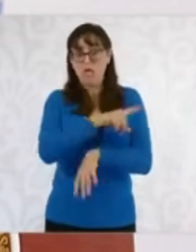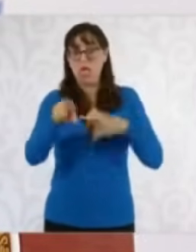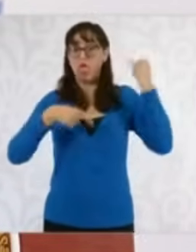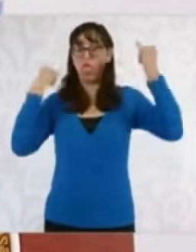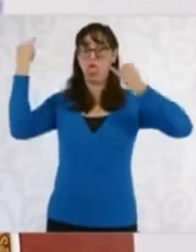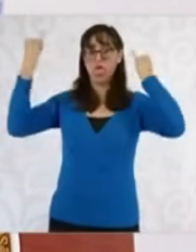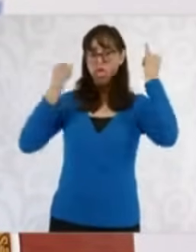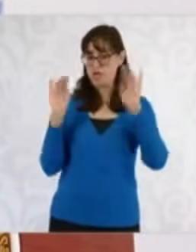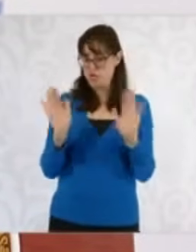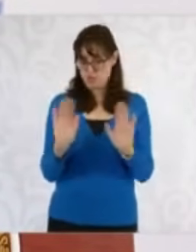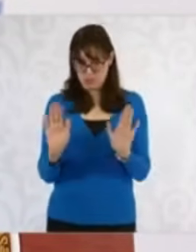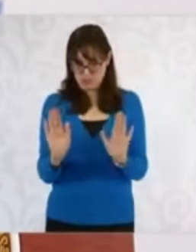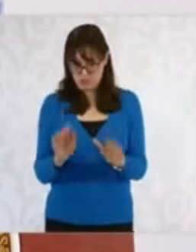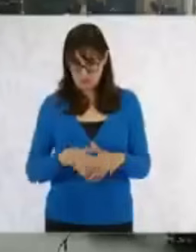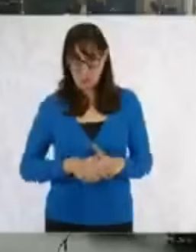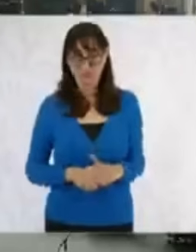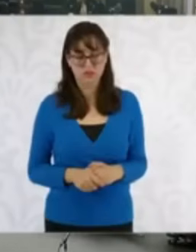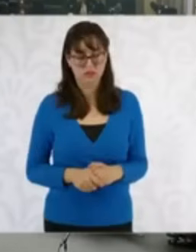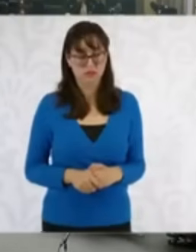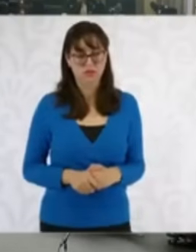mala interpretación. Gracias.